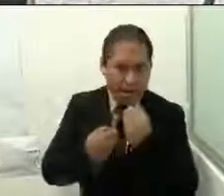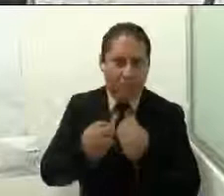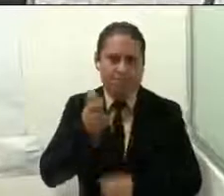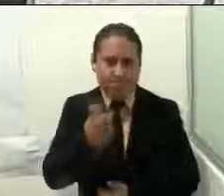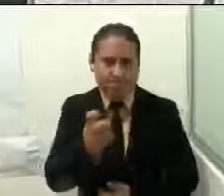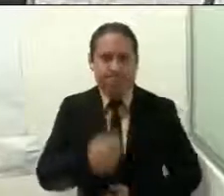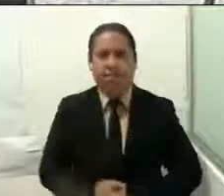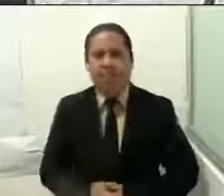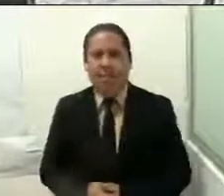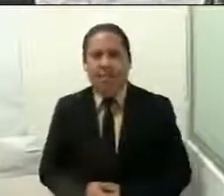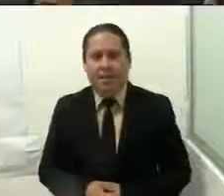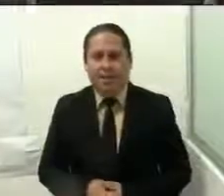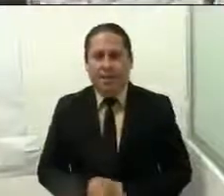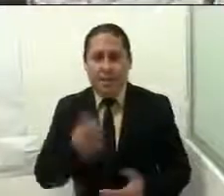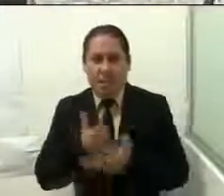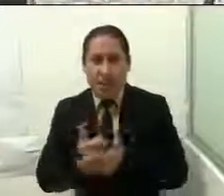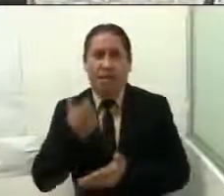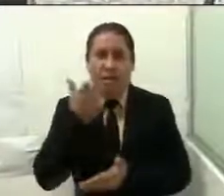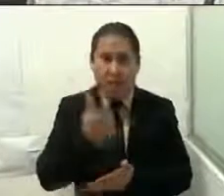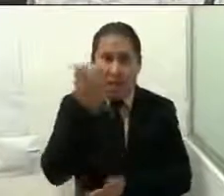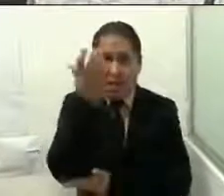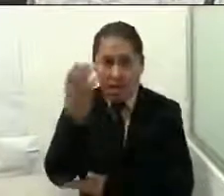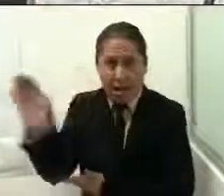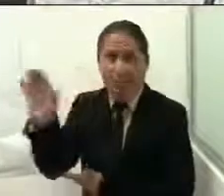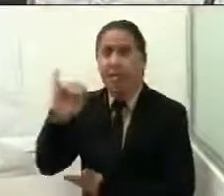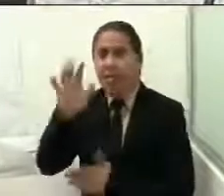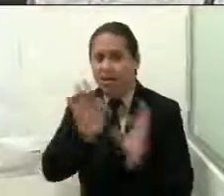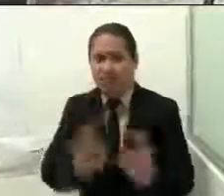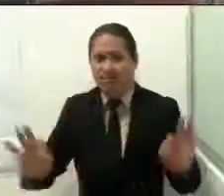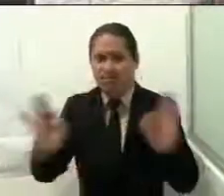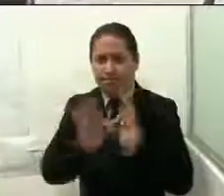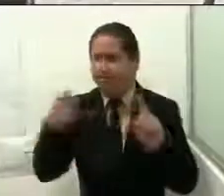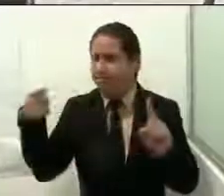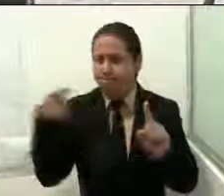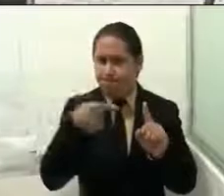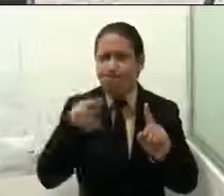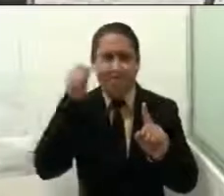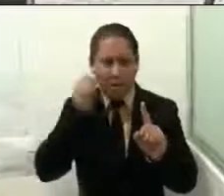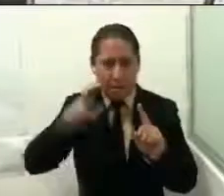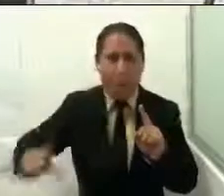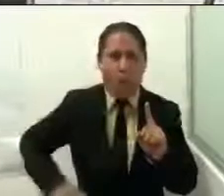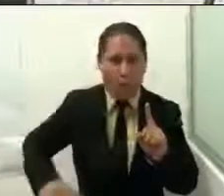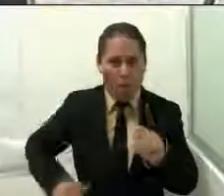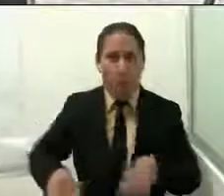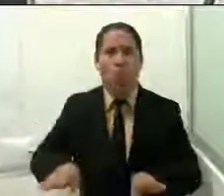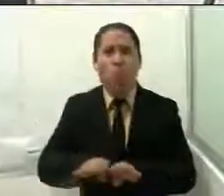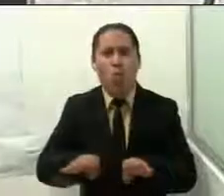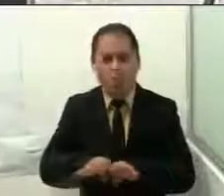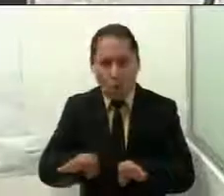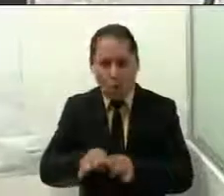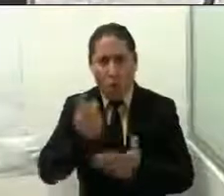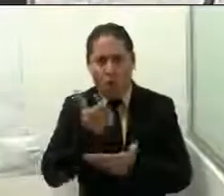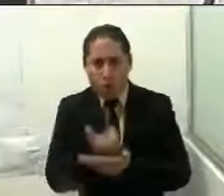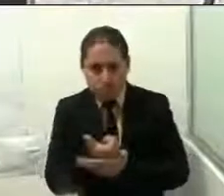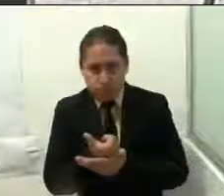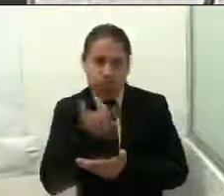las inversiones al campo son prioridad de este gobierno pese al detrimento financiero que